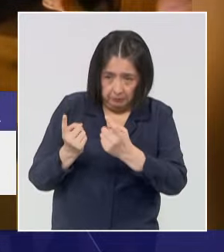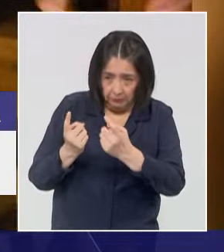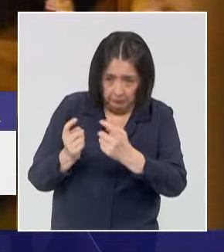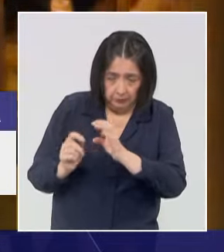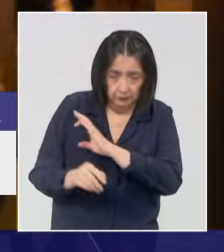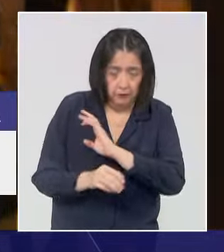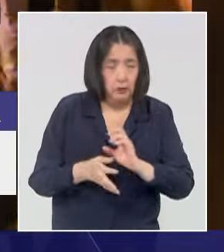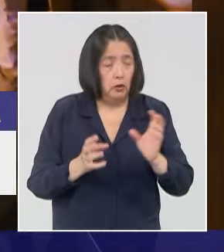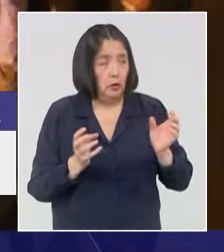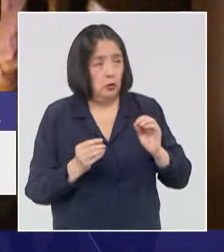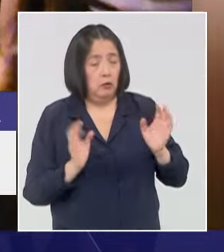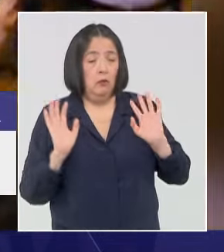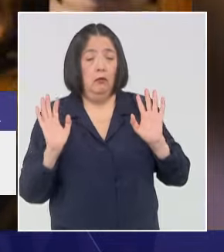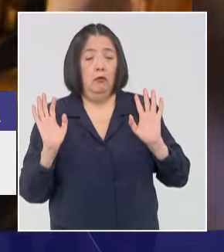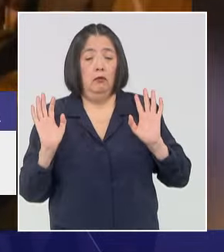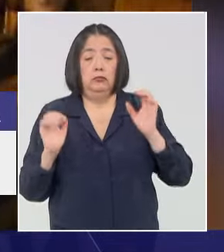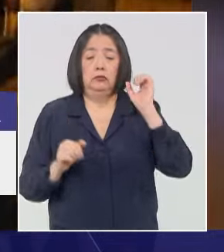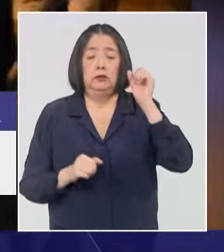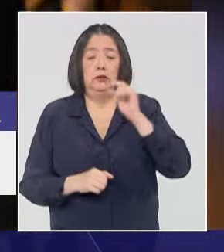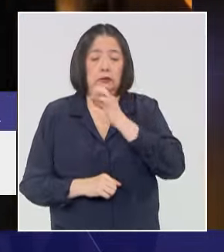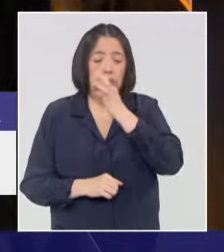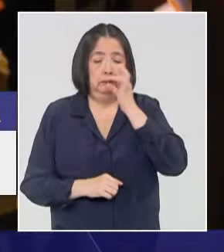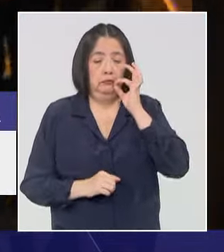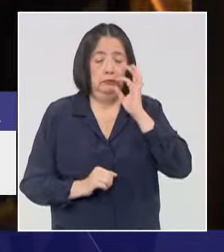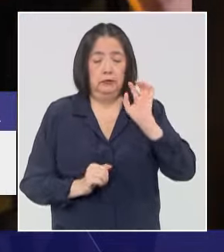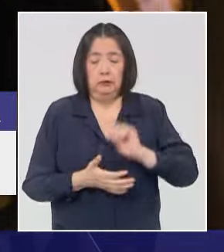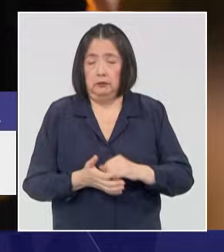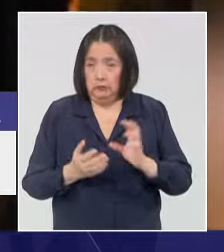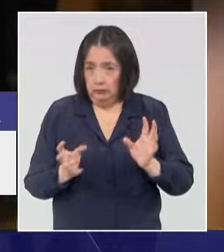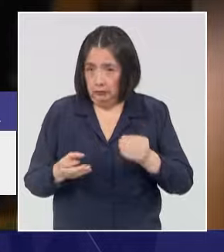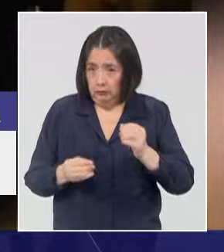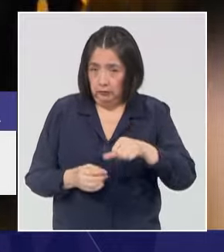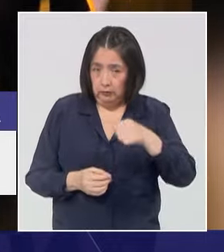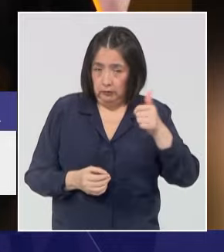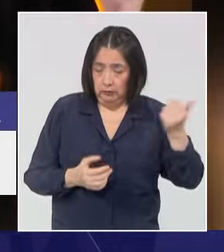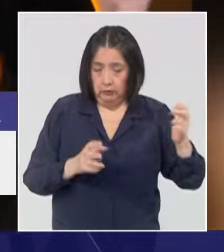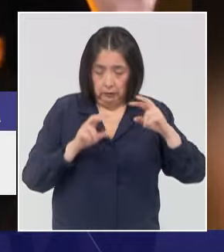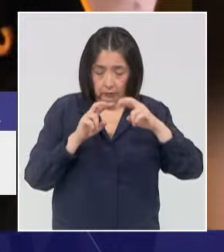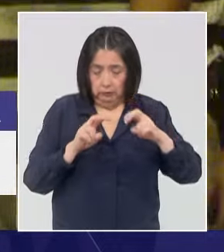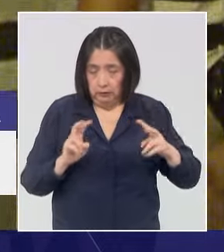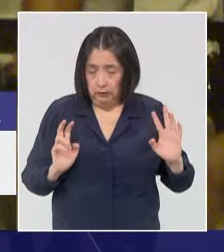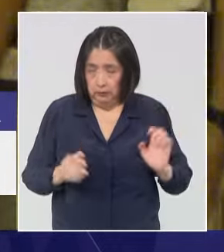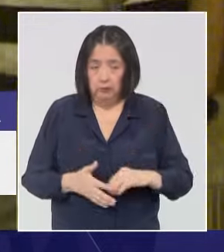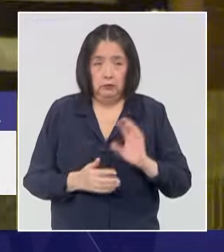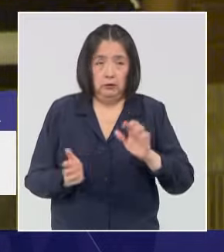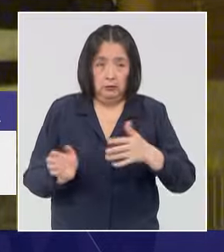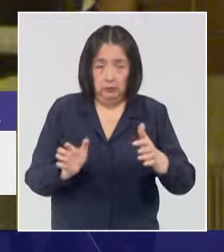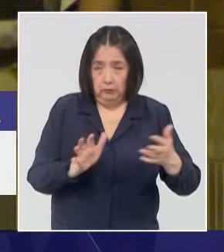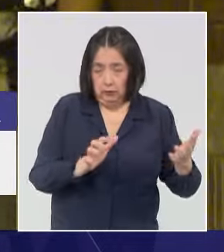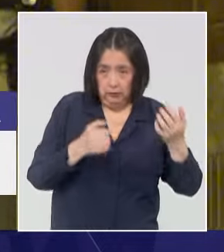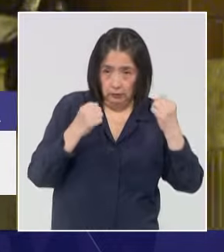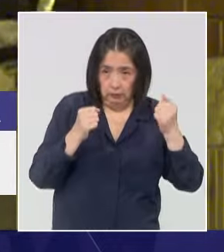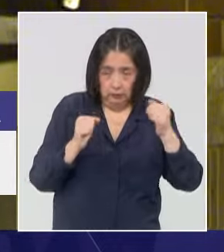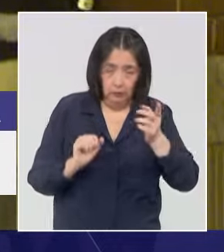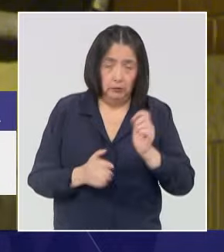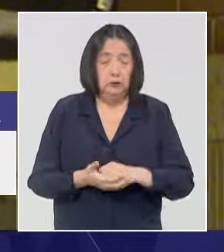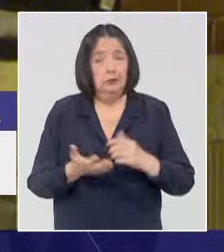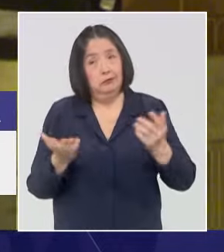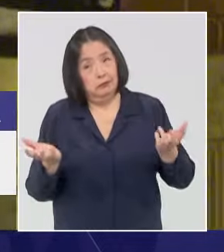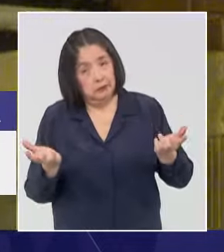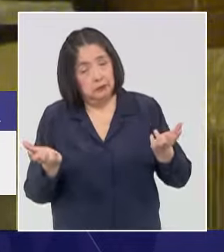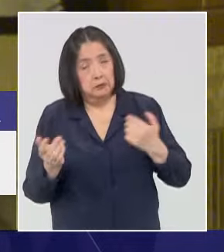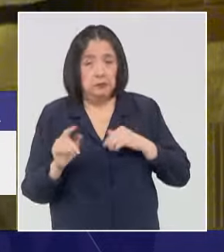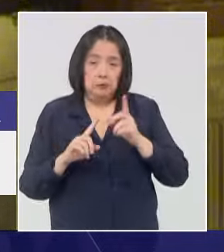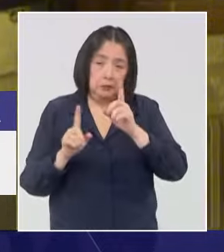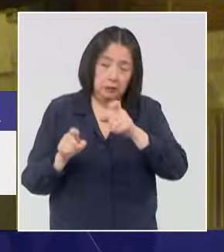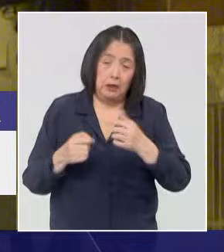o acogerse a su derecho a guardar silencio, como lo ha hecho en las otras investigaciones por las muertes en las protestas, por cierto. Entonces,